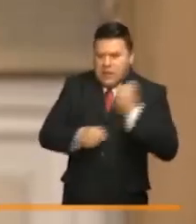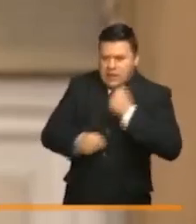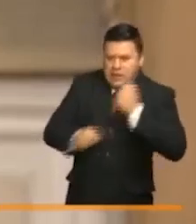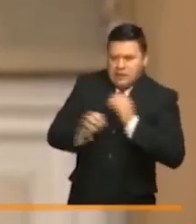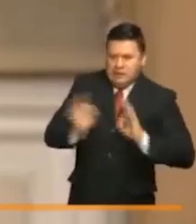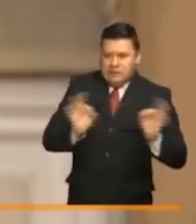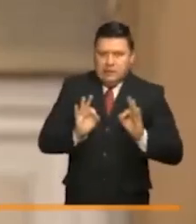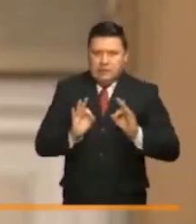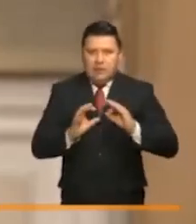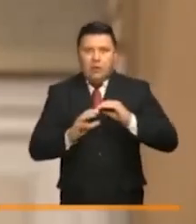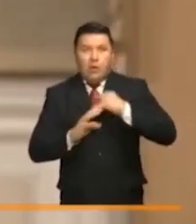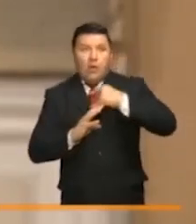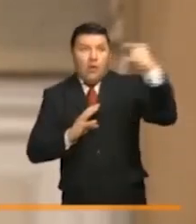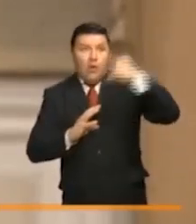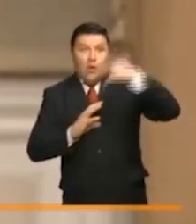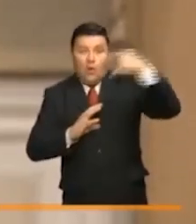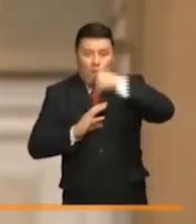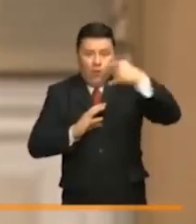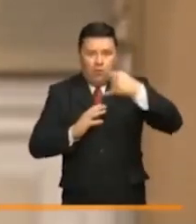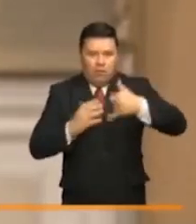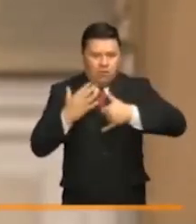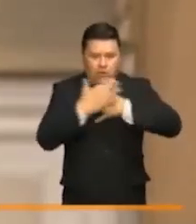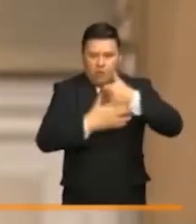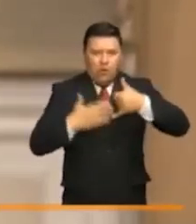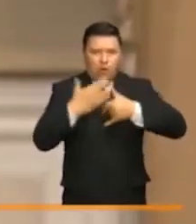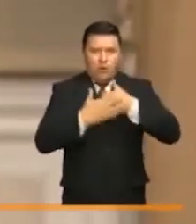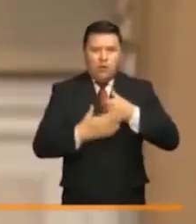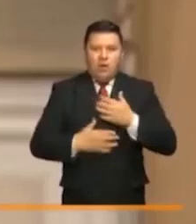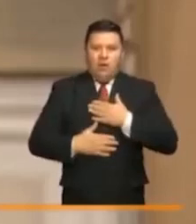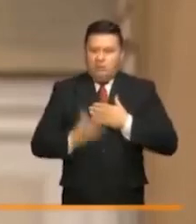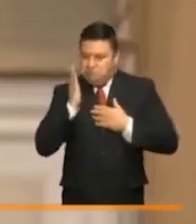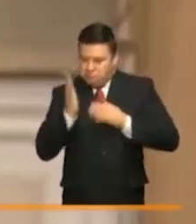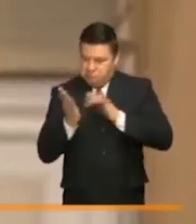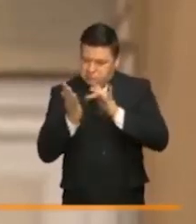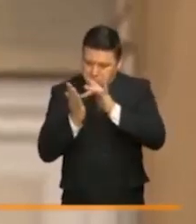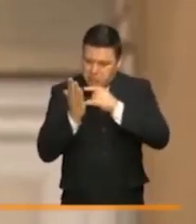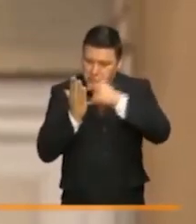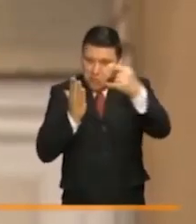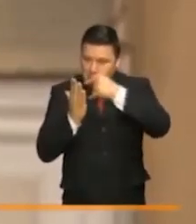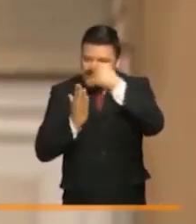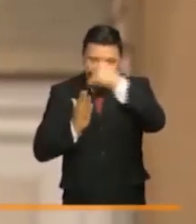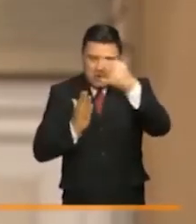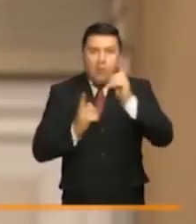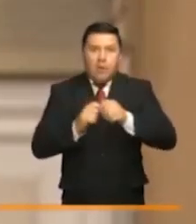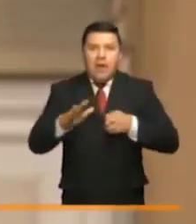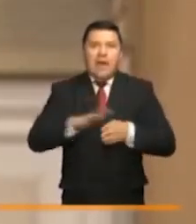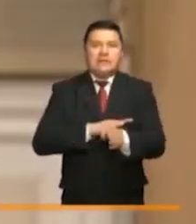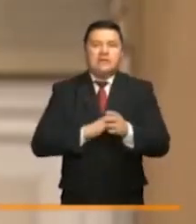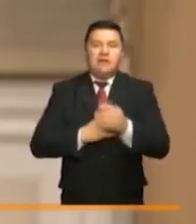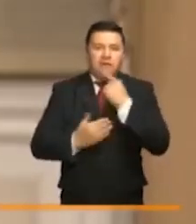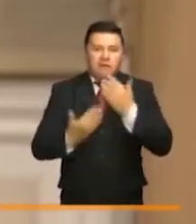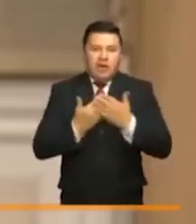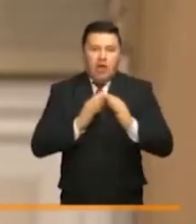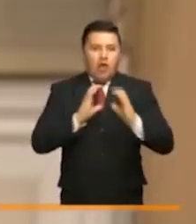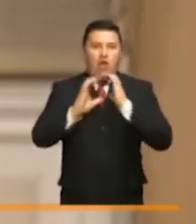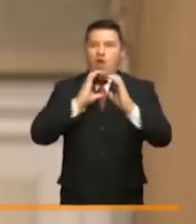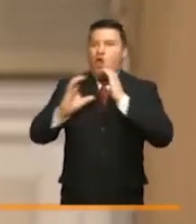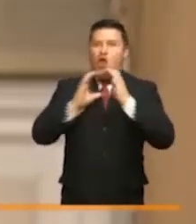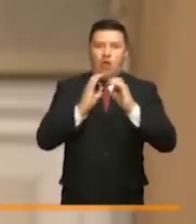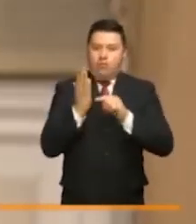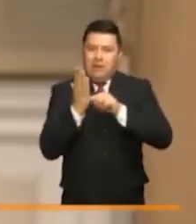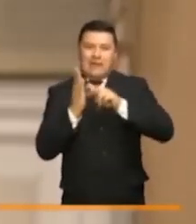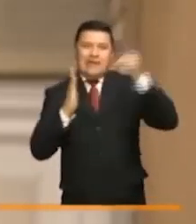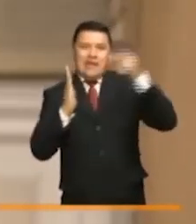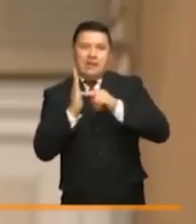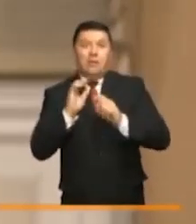absolutamente nutridas, absolutamente fuertes, para asegurarnos que todos los colombianos tengan el acceso a estas comunicaciones que les